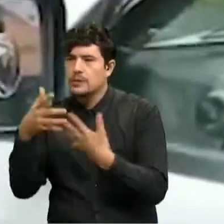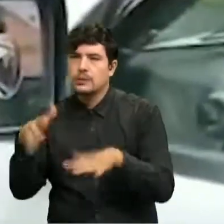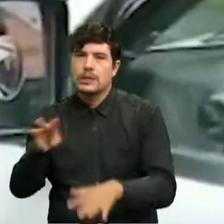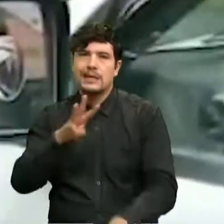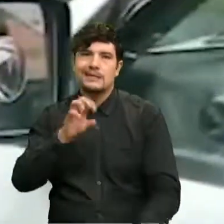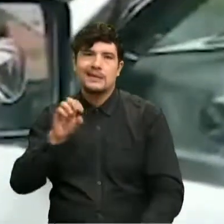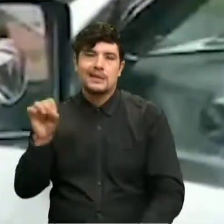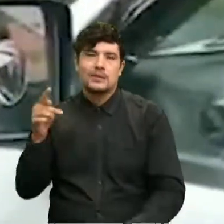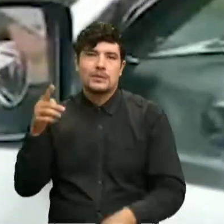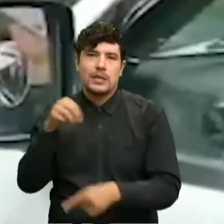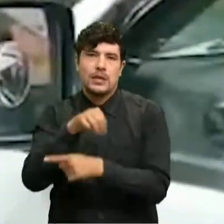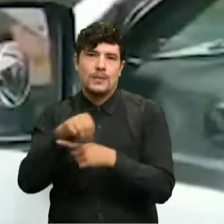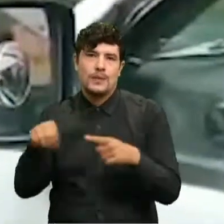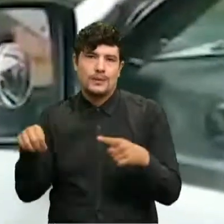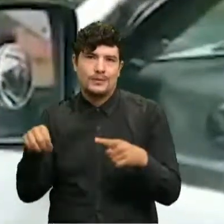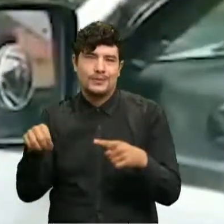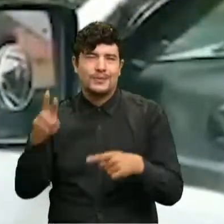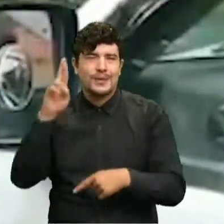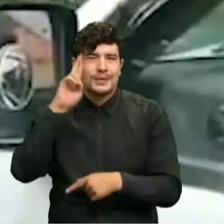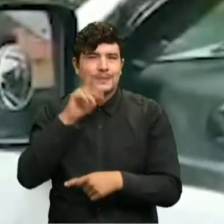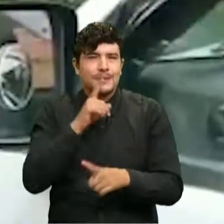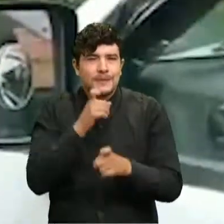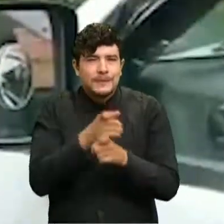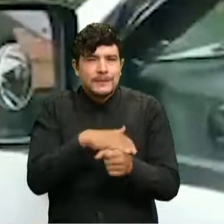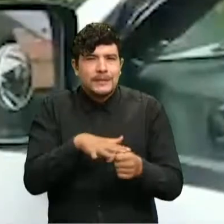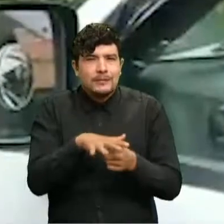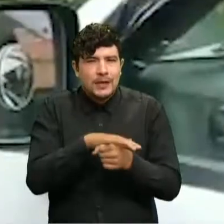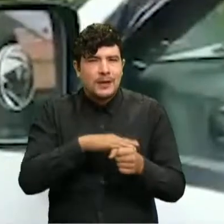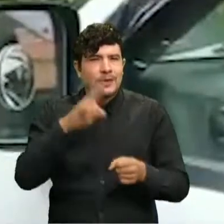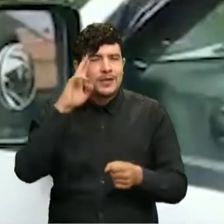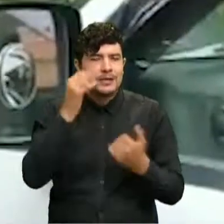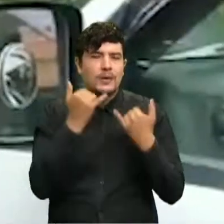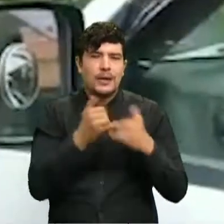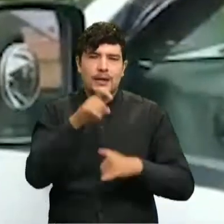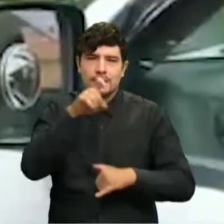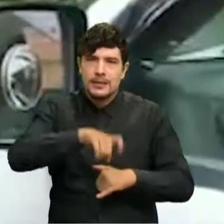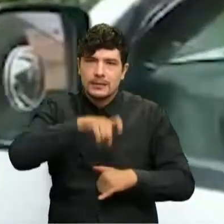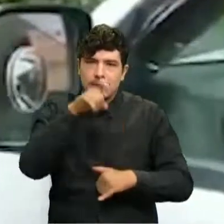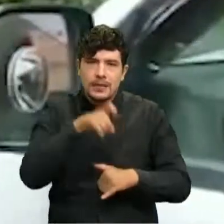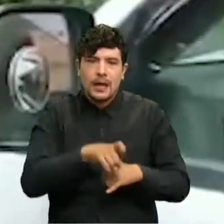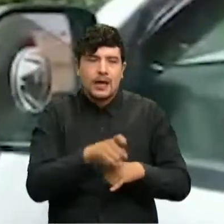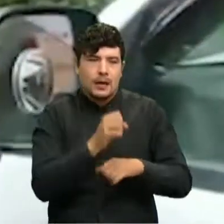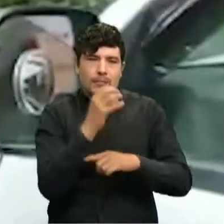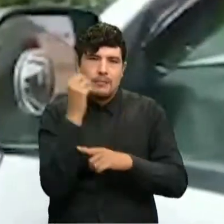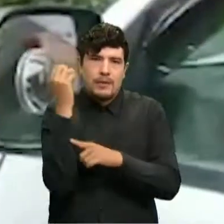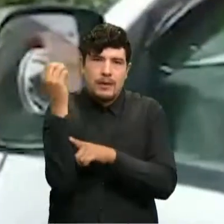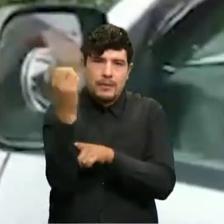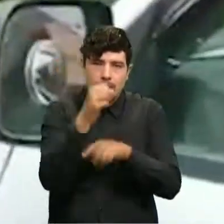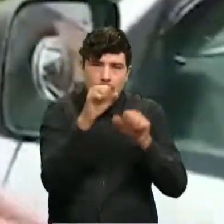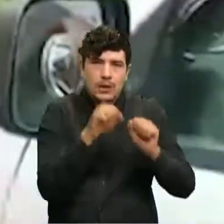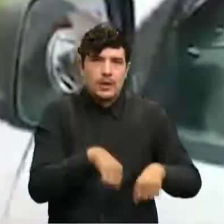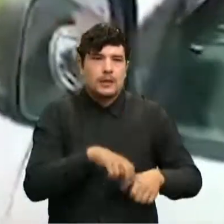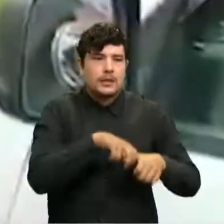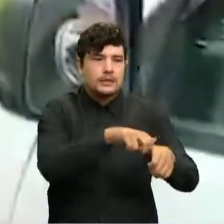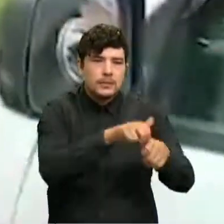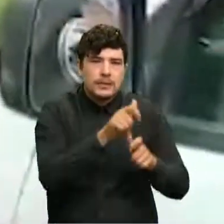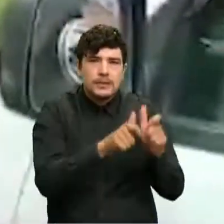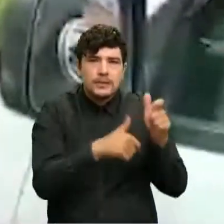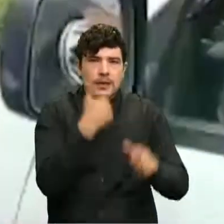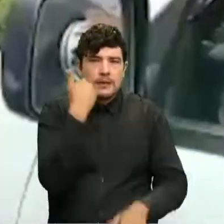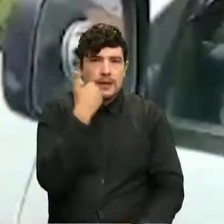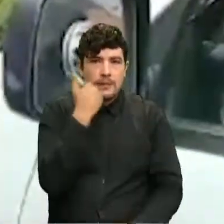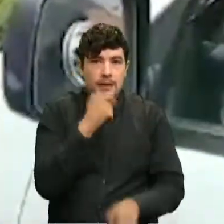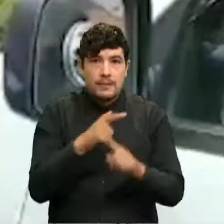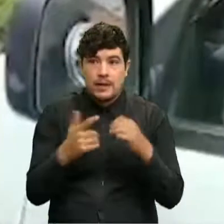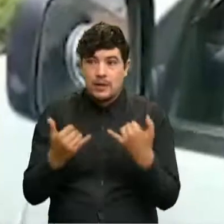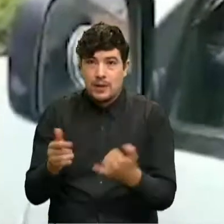filo, sin doble y sin bajo no sube por el filo, es decir, hay que requerir de una hora y media más para dar la vuelta por una carretera, pero con el chasis y con